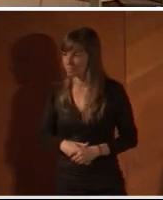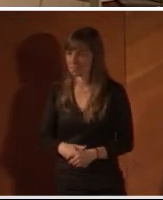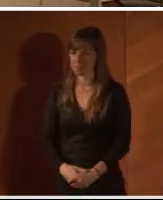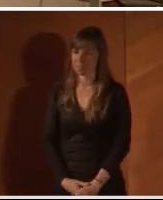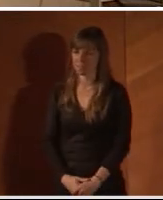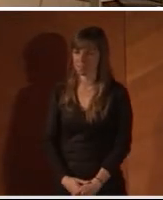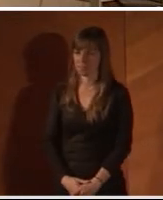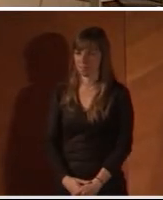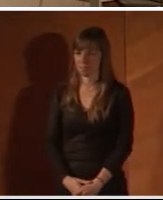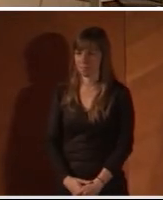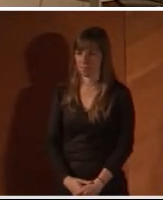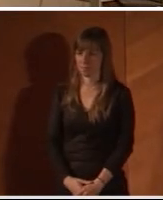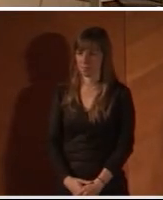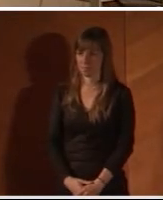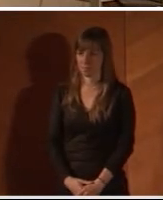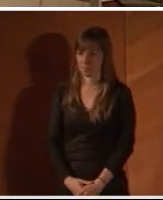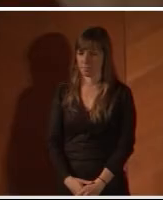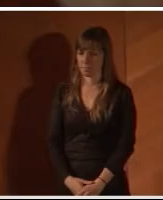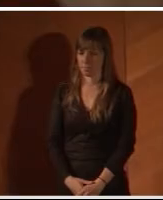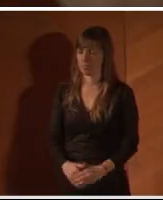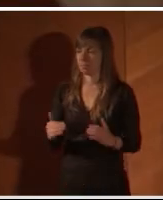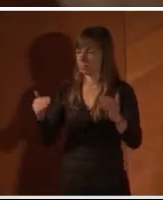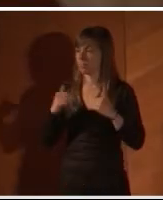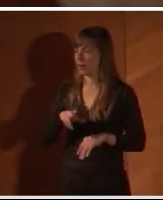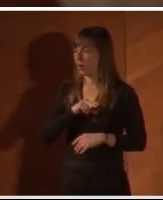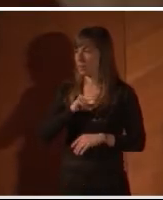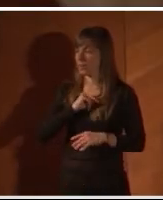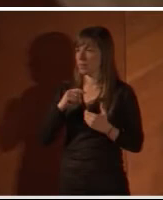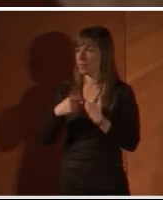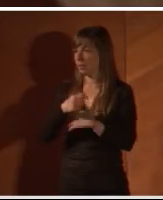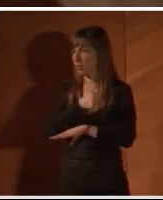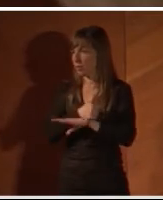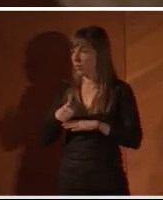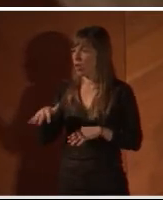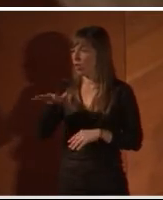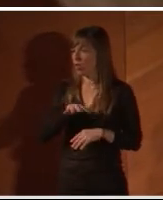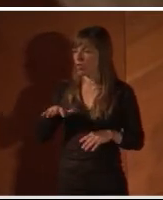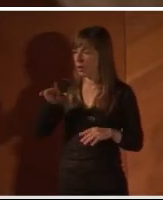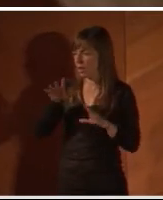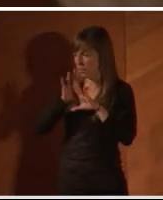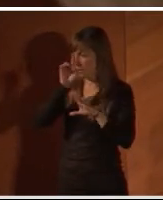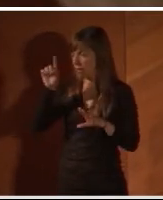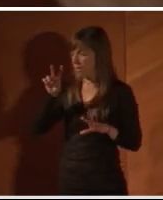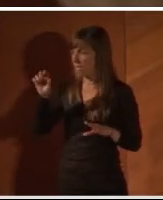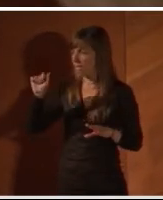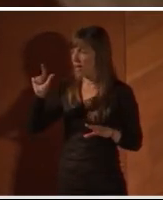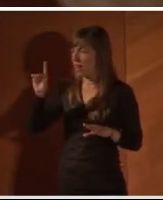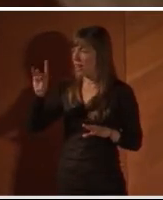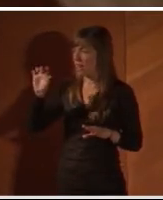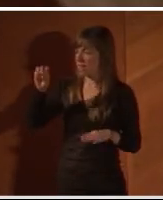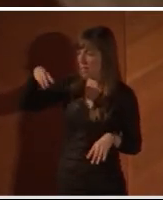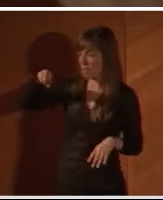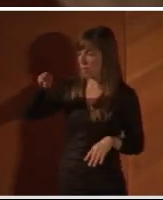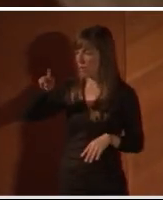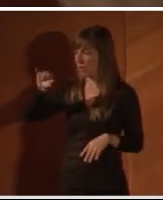ambos. El concejal de Participación Ciudadana de Valdemorillo, en Madrid, Gabriel Bayarri, toma